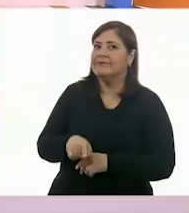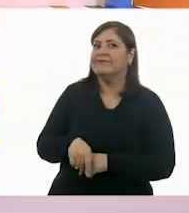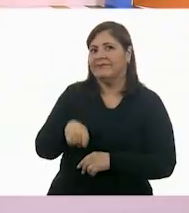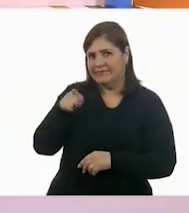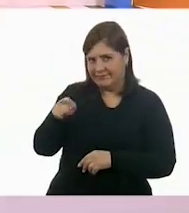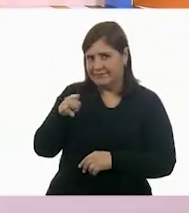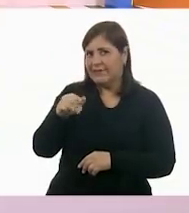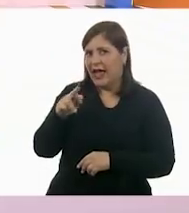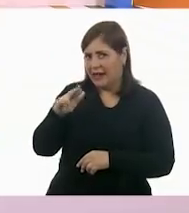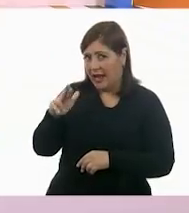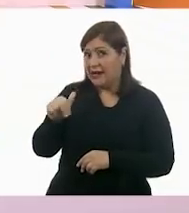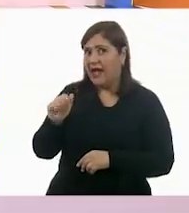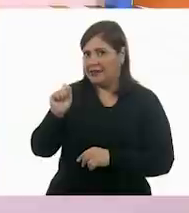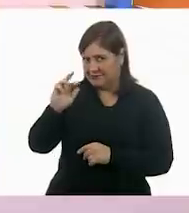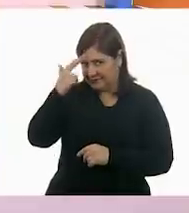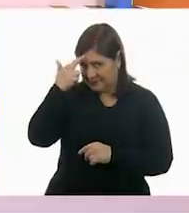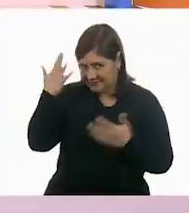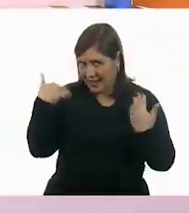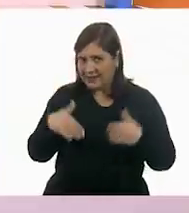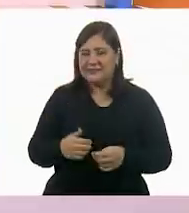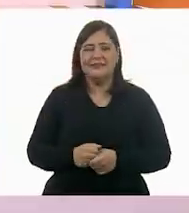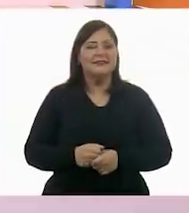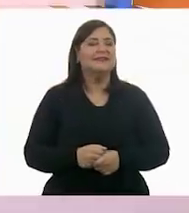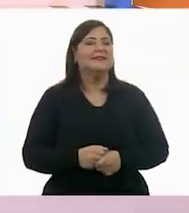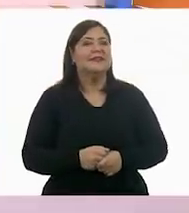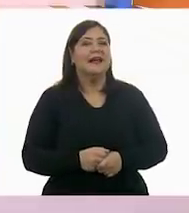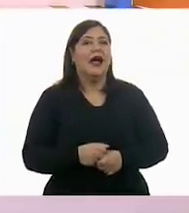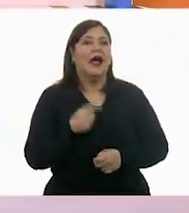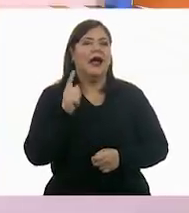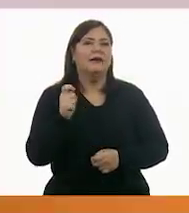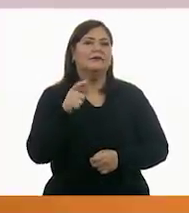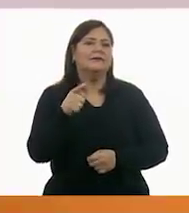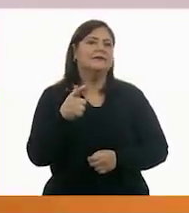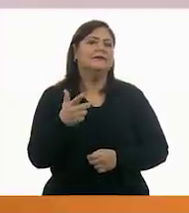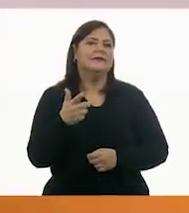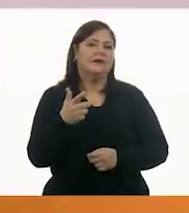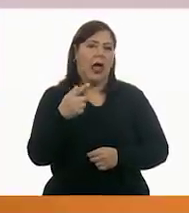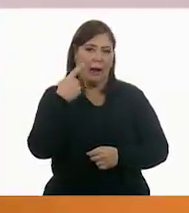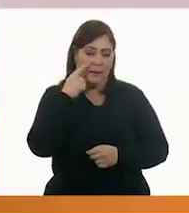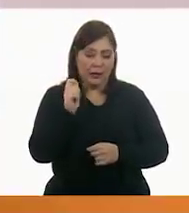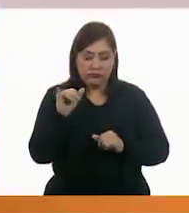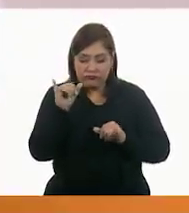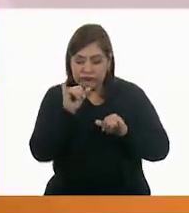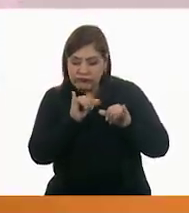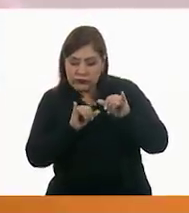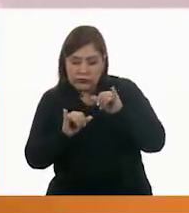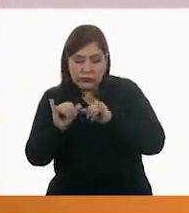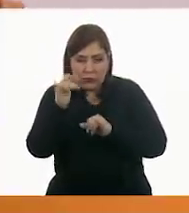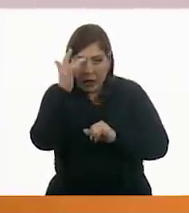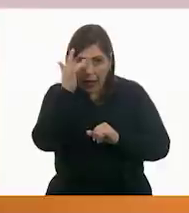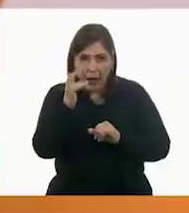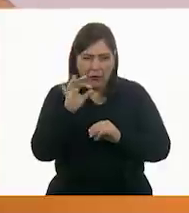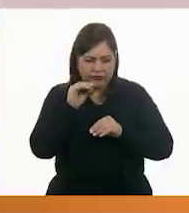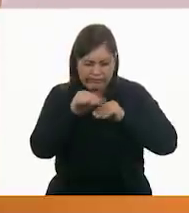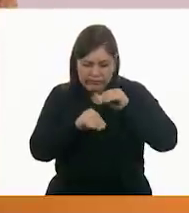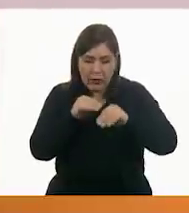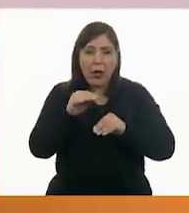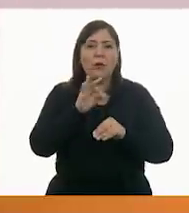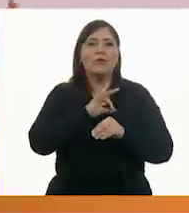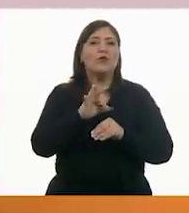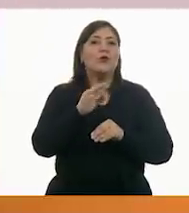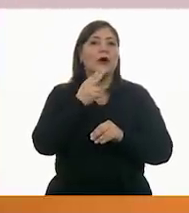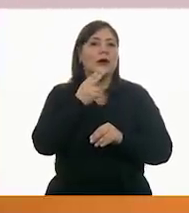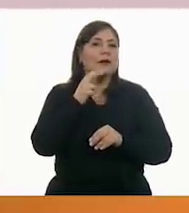Mariana. Entonces, vamos a ver si estas fórmulas mágicas le pueden servir o le